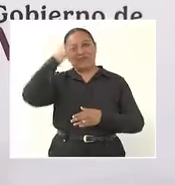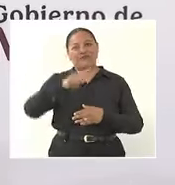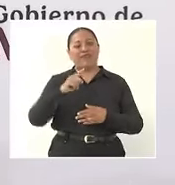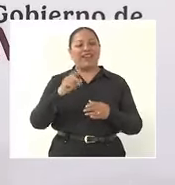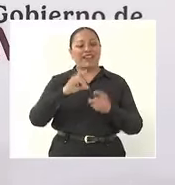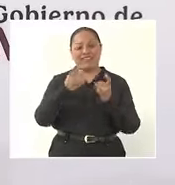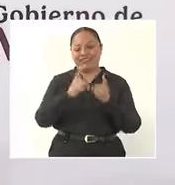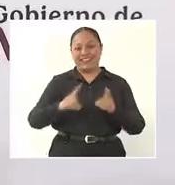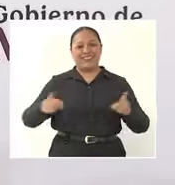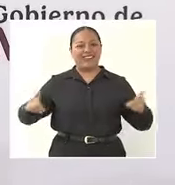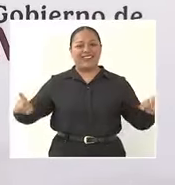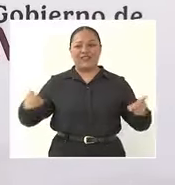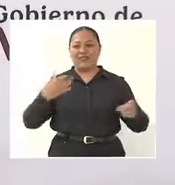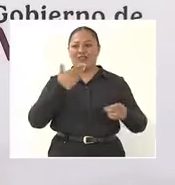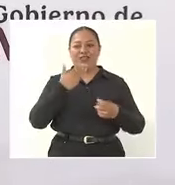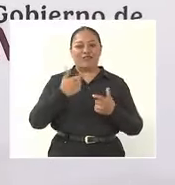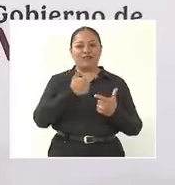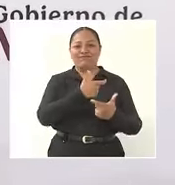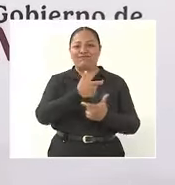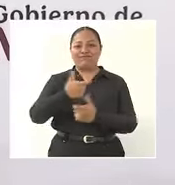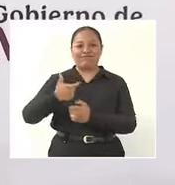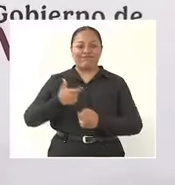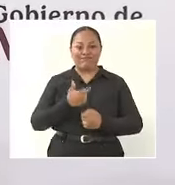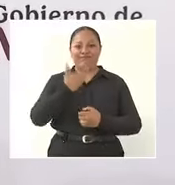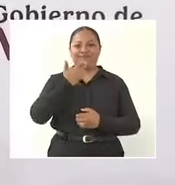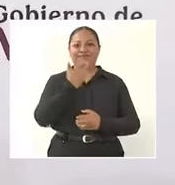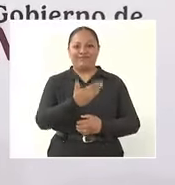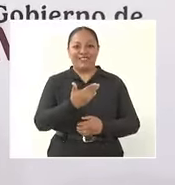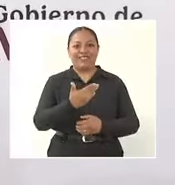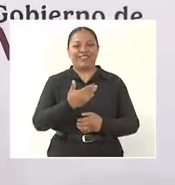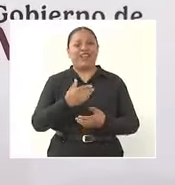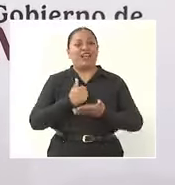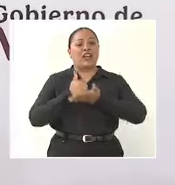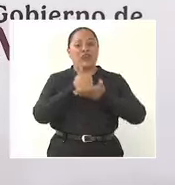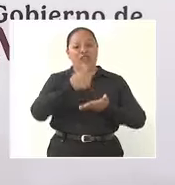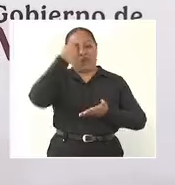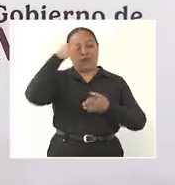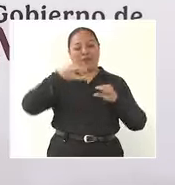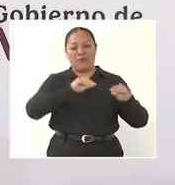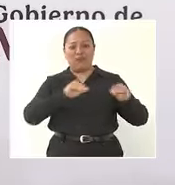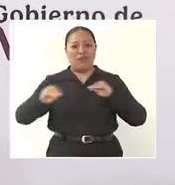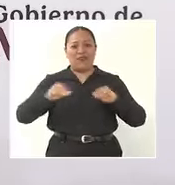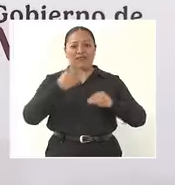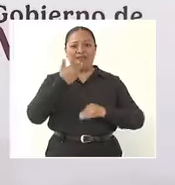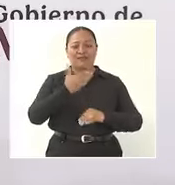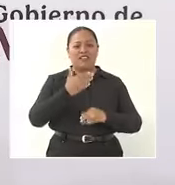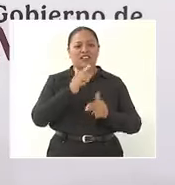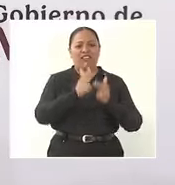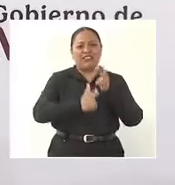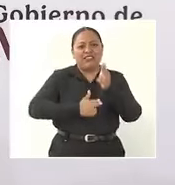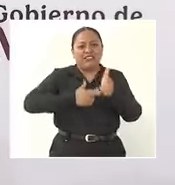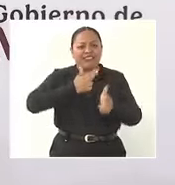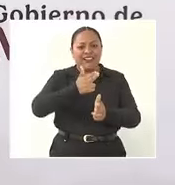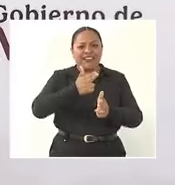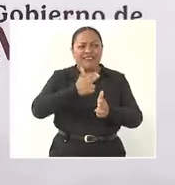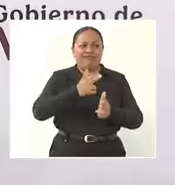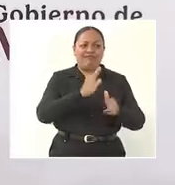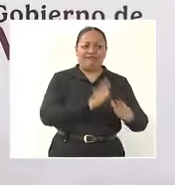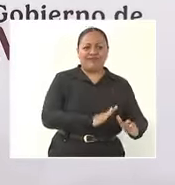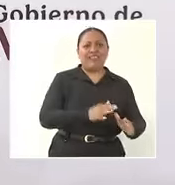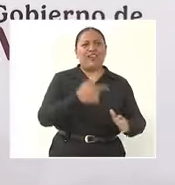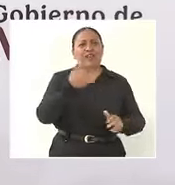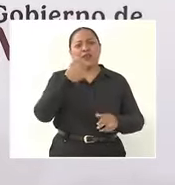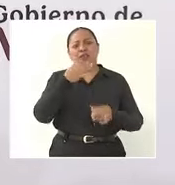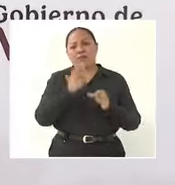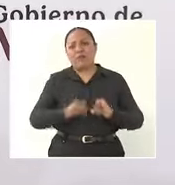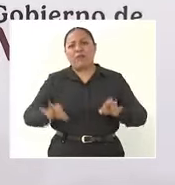impacto ambiental y mejorando la movilidad. Más que un tren, es una alternativa segura y moderna para mejorar